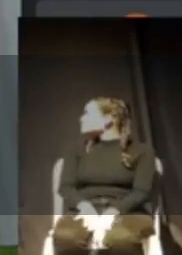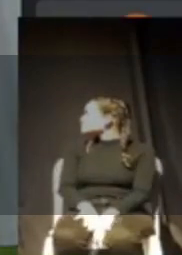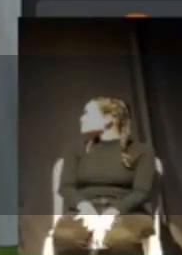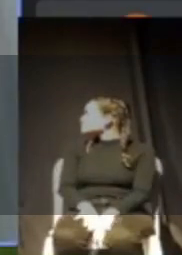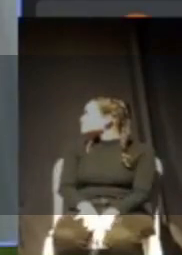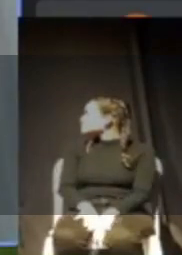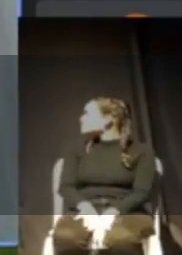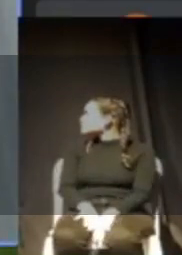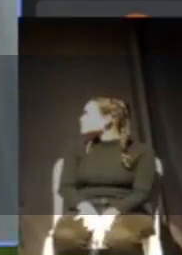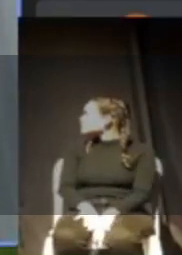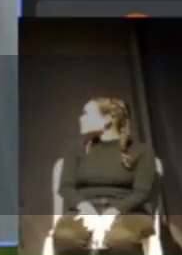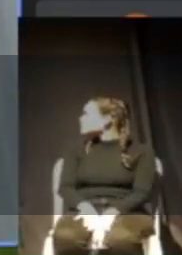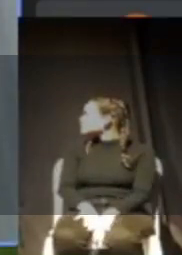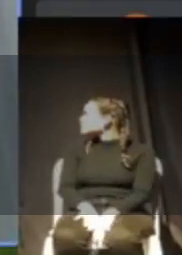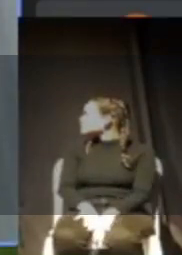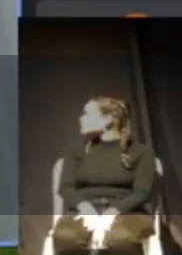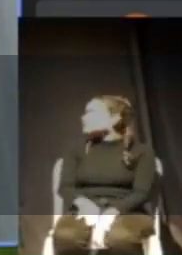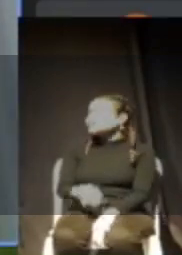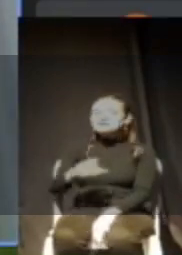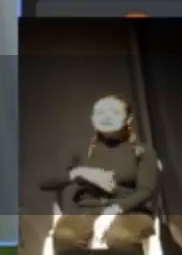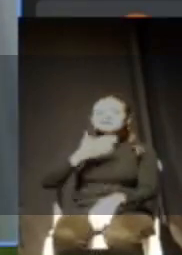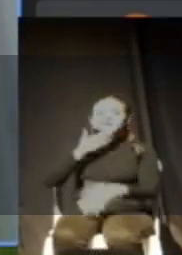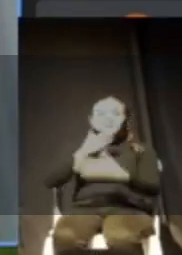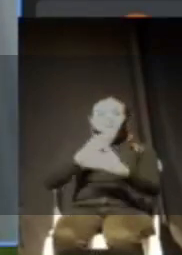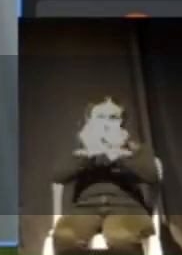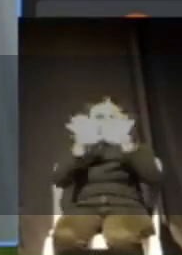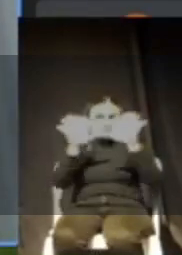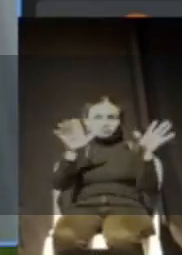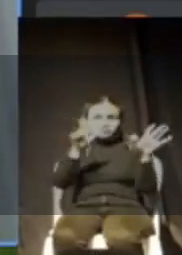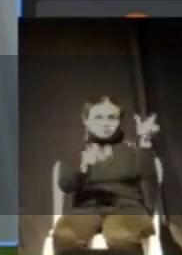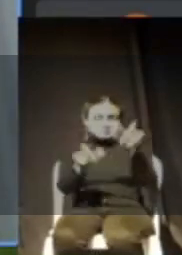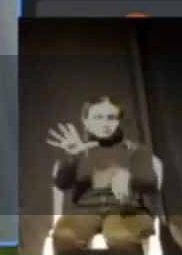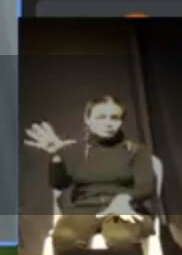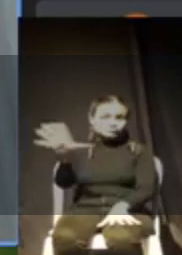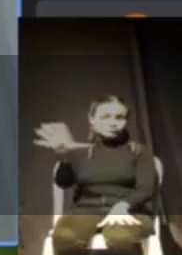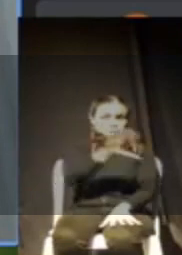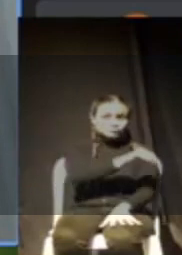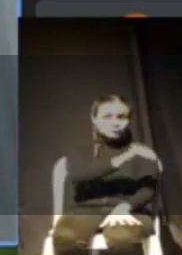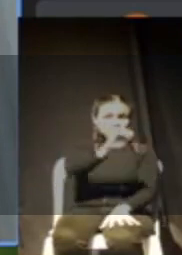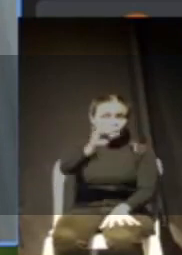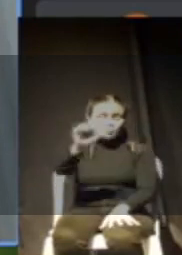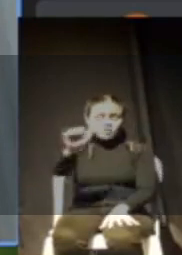Muy buenos días para todos, para todas.